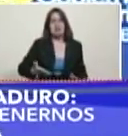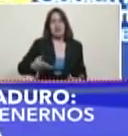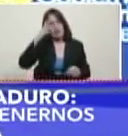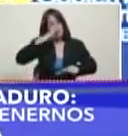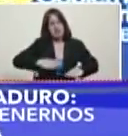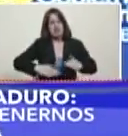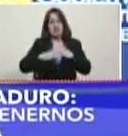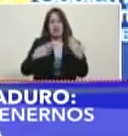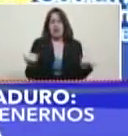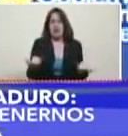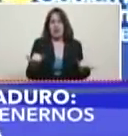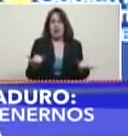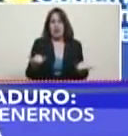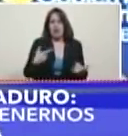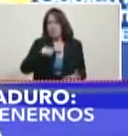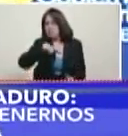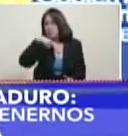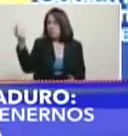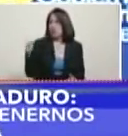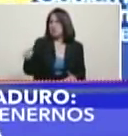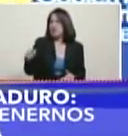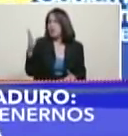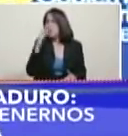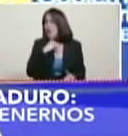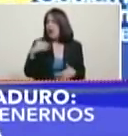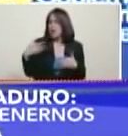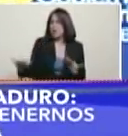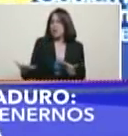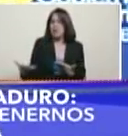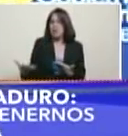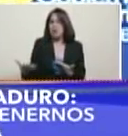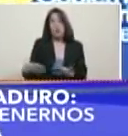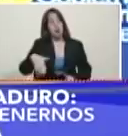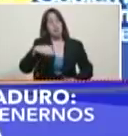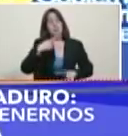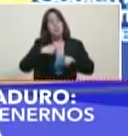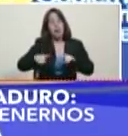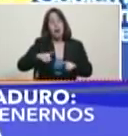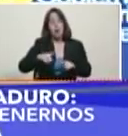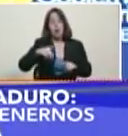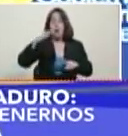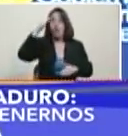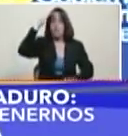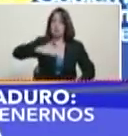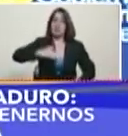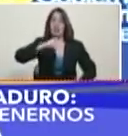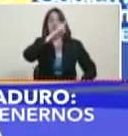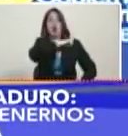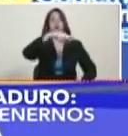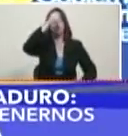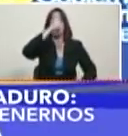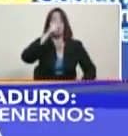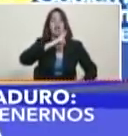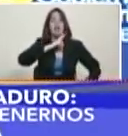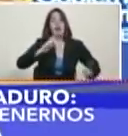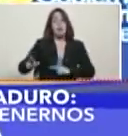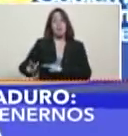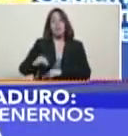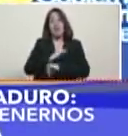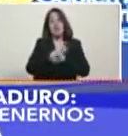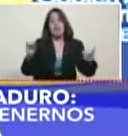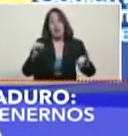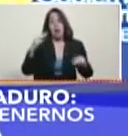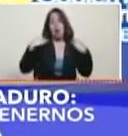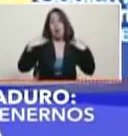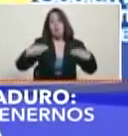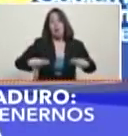vergüenza. Y la Fuerza Armada Nacional Bolivariana, como le he dicho al general Padrino, está autorizada para responderle con toda la moral